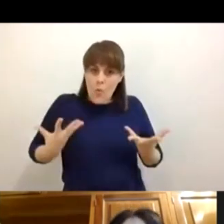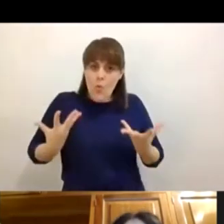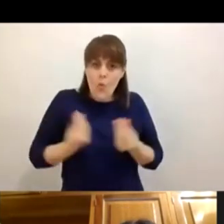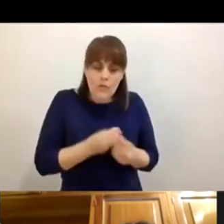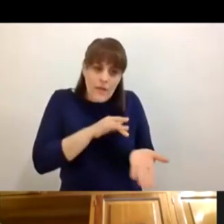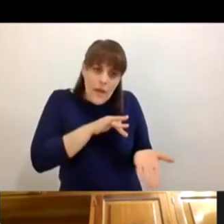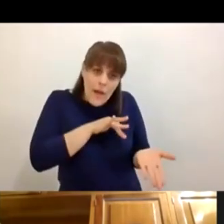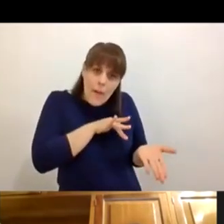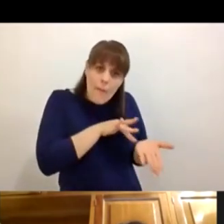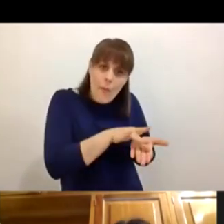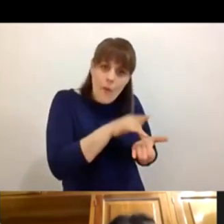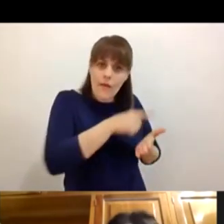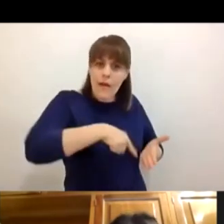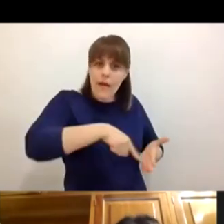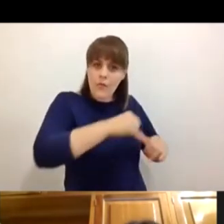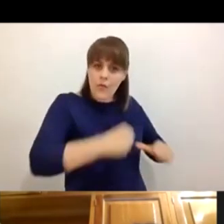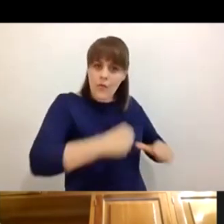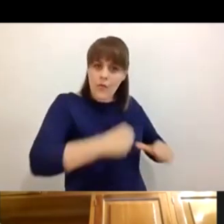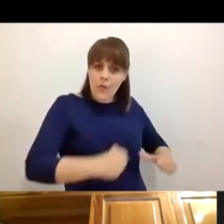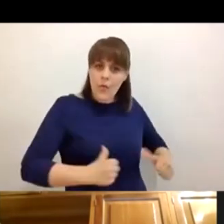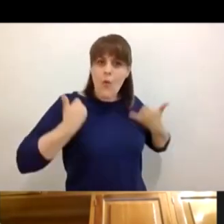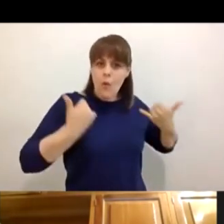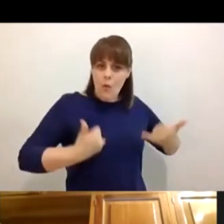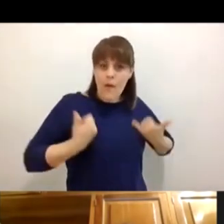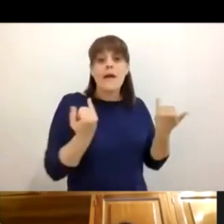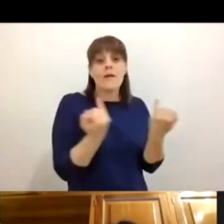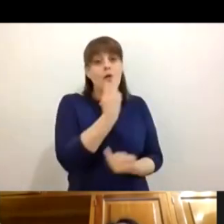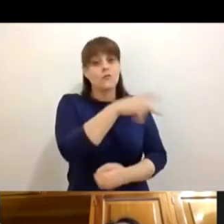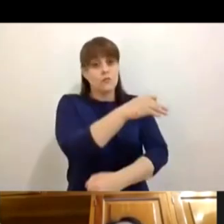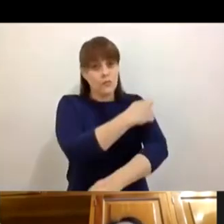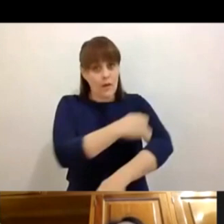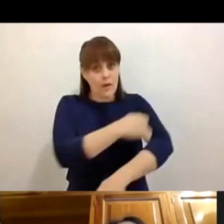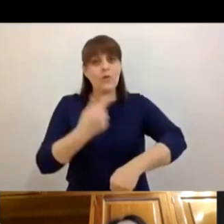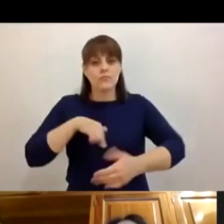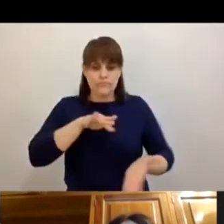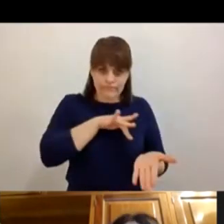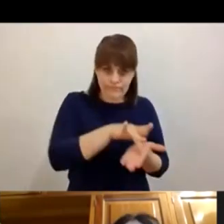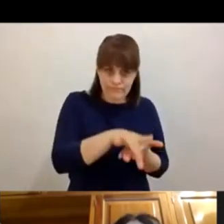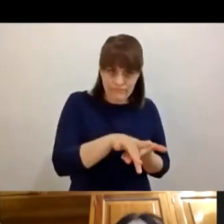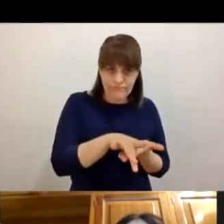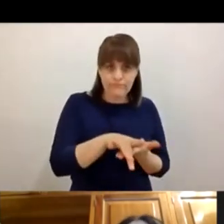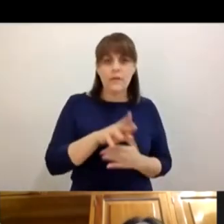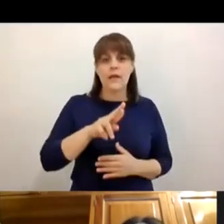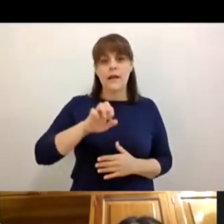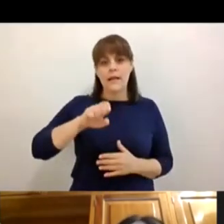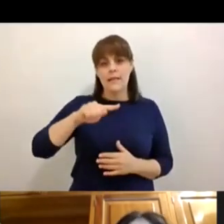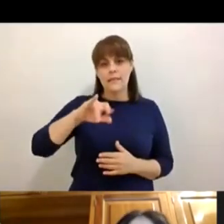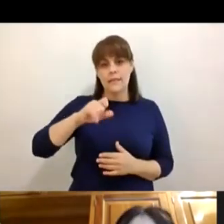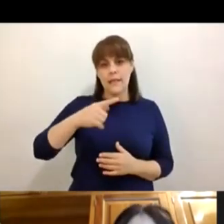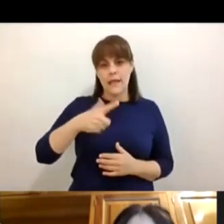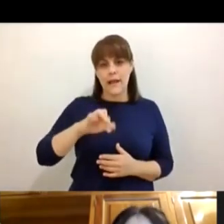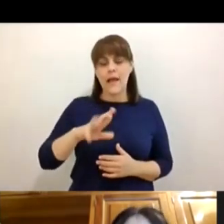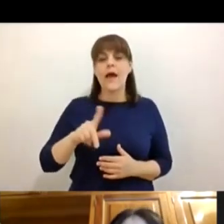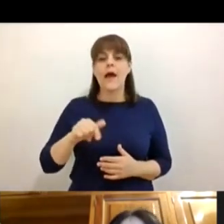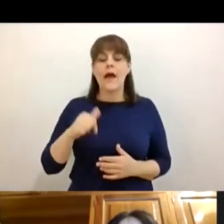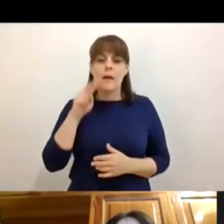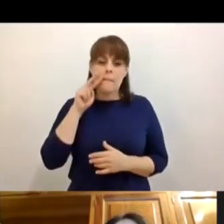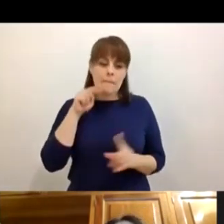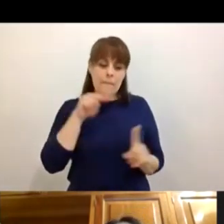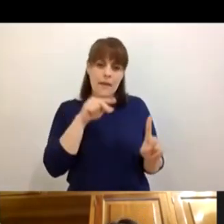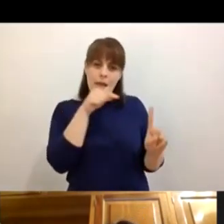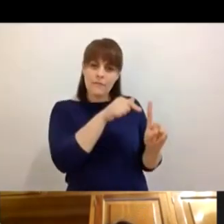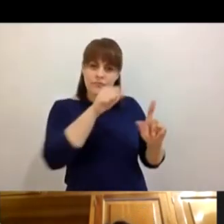estos chicos y a sus familias, desde luego, ¿no? Un poco el programa de Reintegra considera al adolescente y a toda su red familiar, ¿no? Un